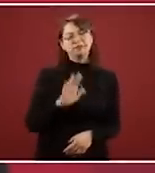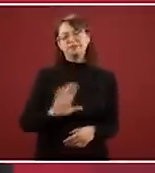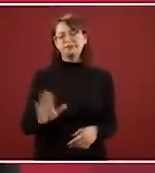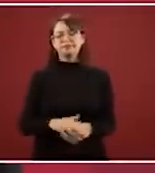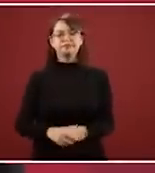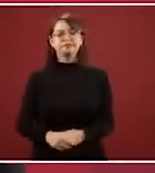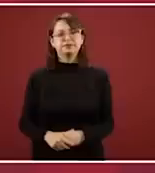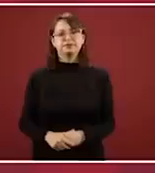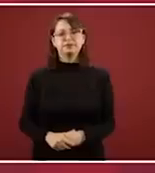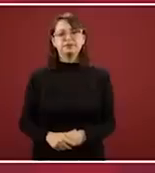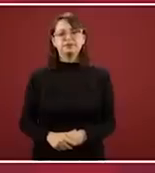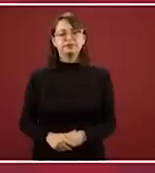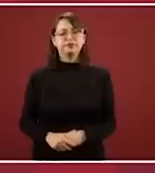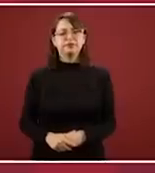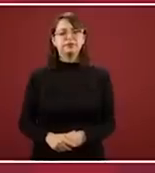La corrupción